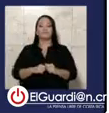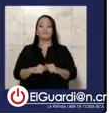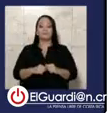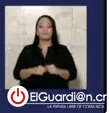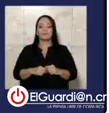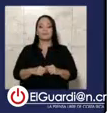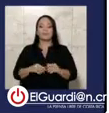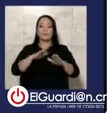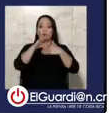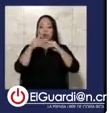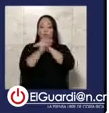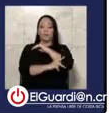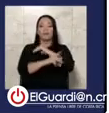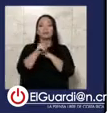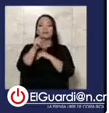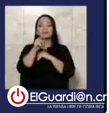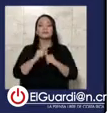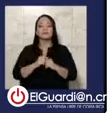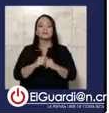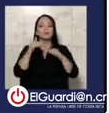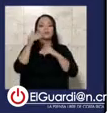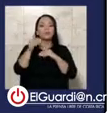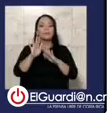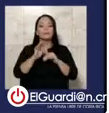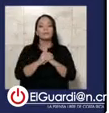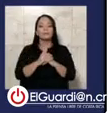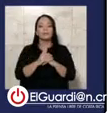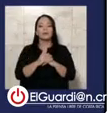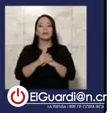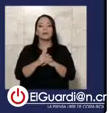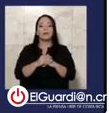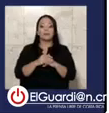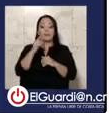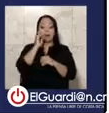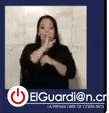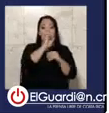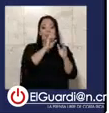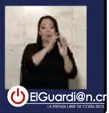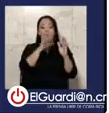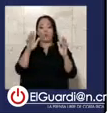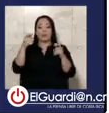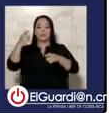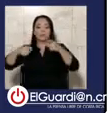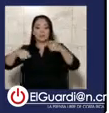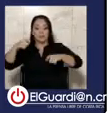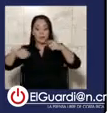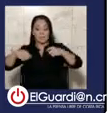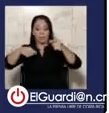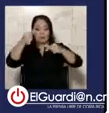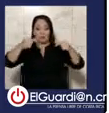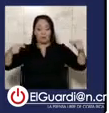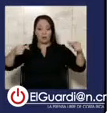prácticamente todo el país, la próxima por favor, prácticamente todo el país de enero a septiembre ha registrado